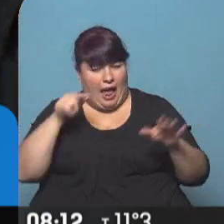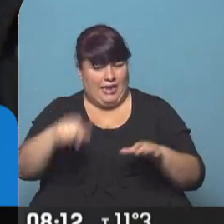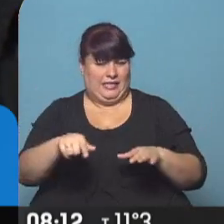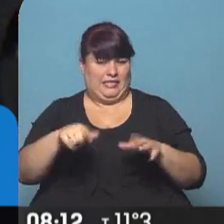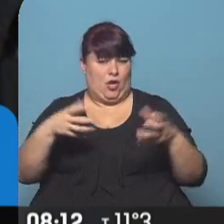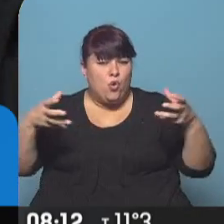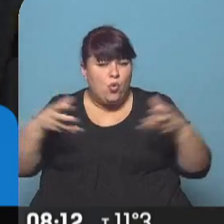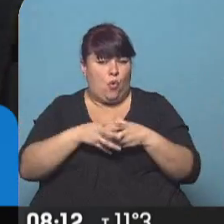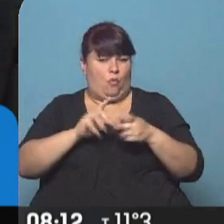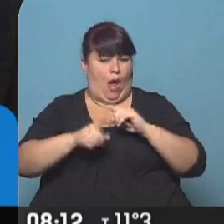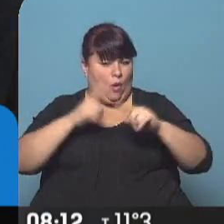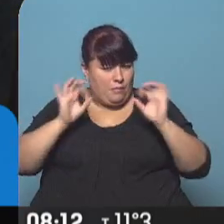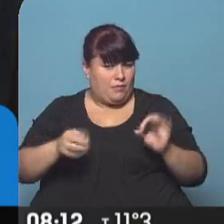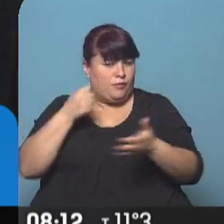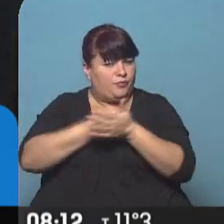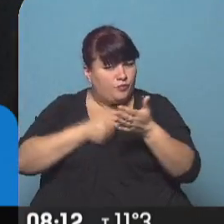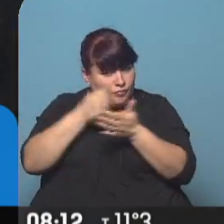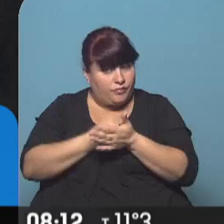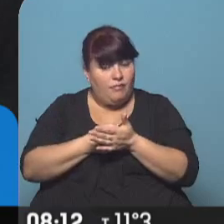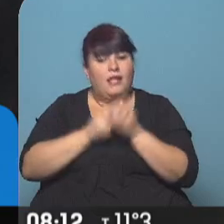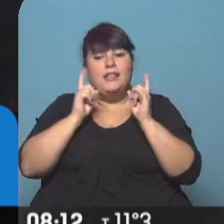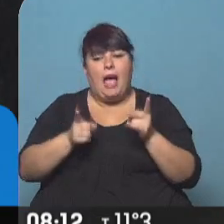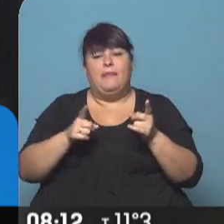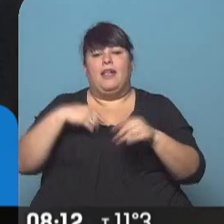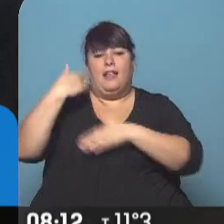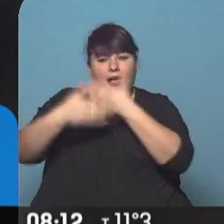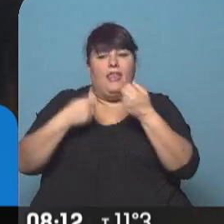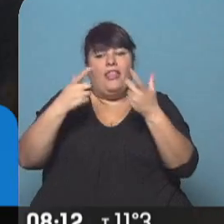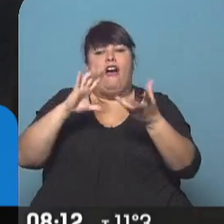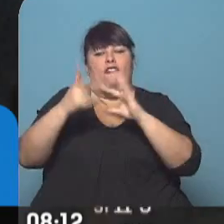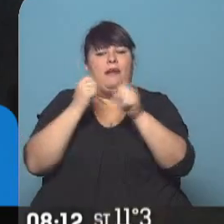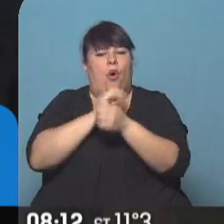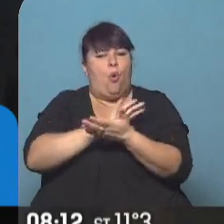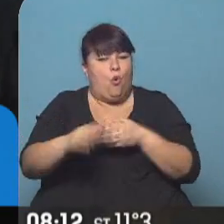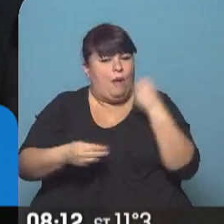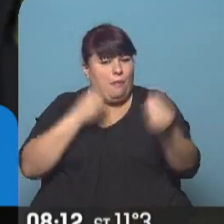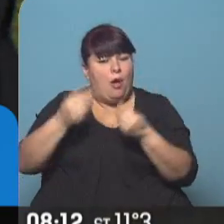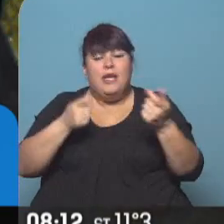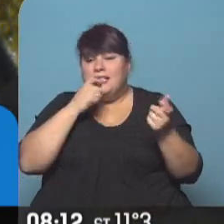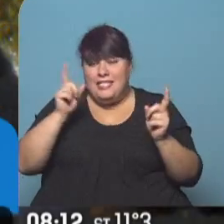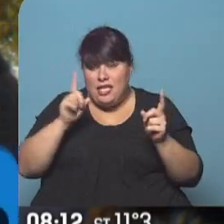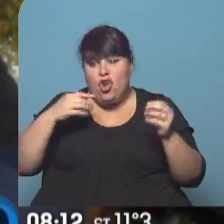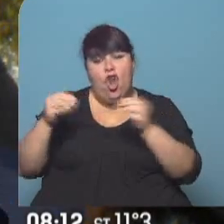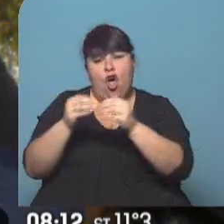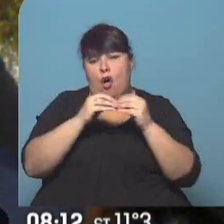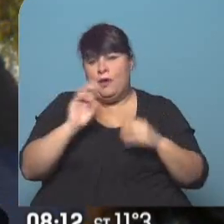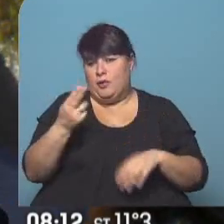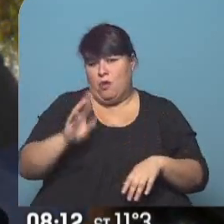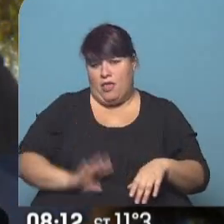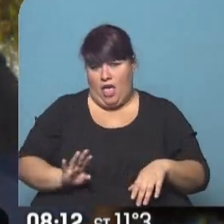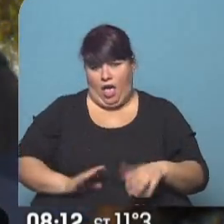grado de organización y de lucha y de generación de nuevas formas de trabajo, porque si no nuestros compañeros se van a morir de hambre.